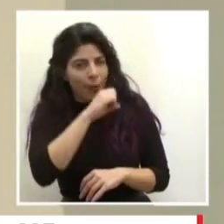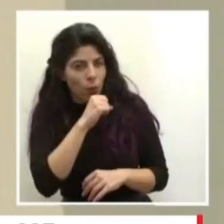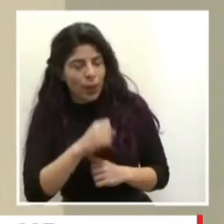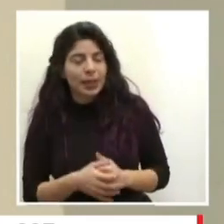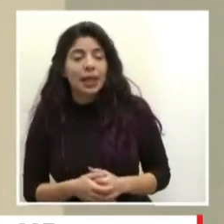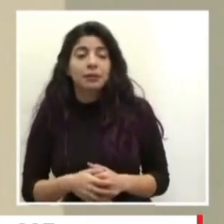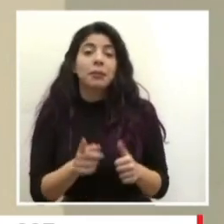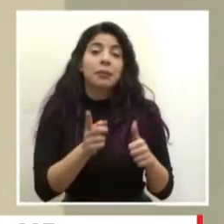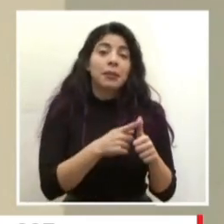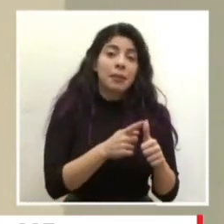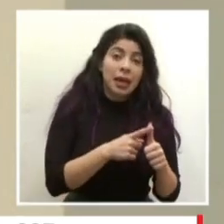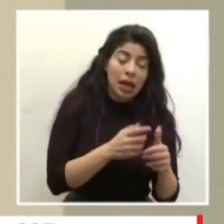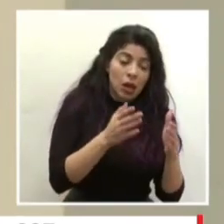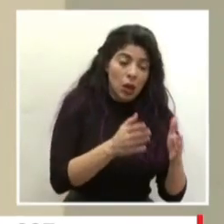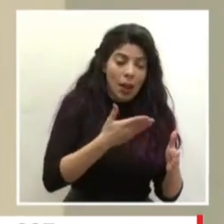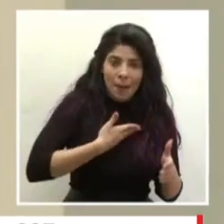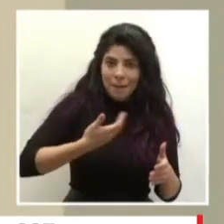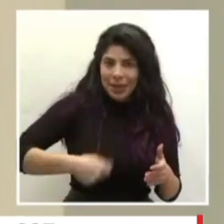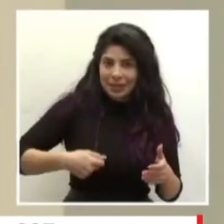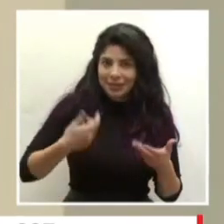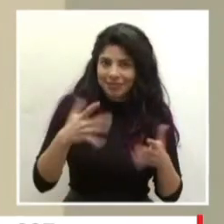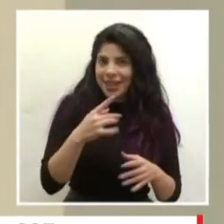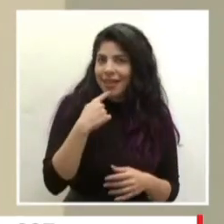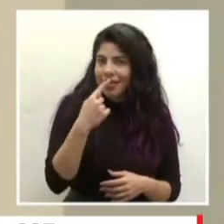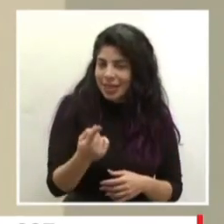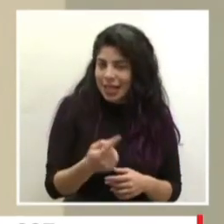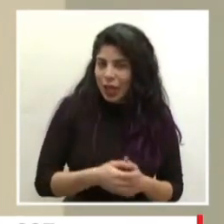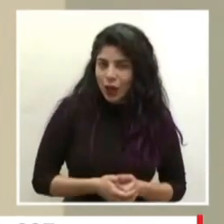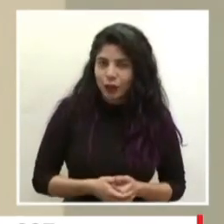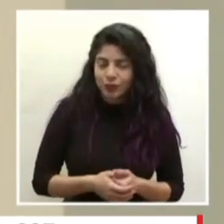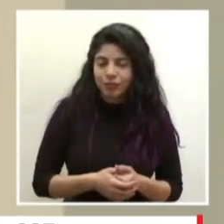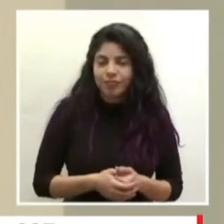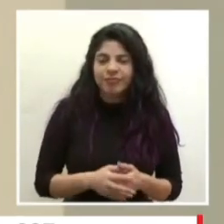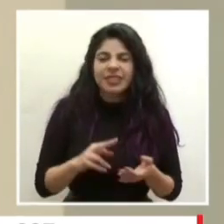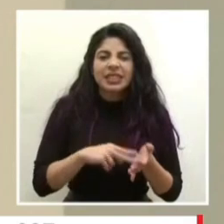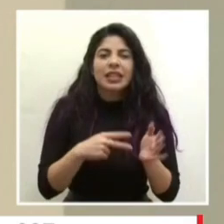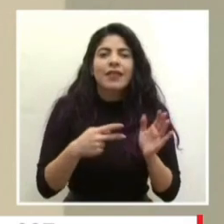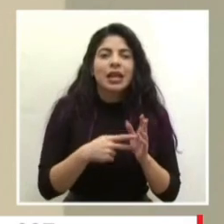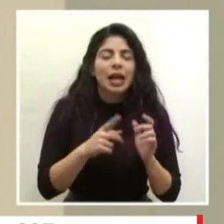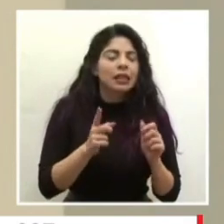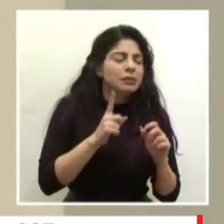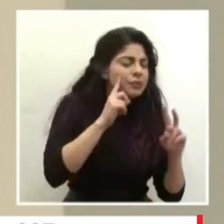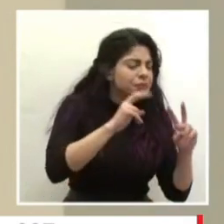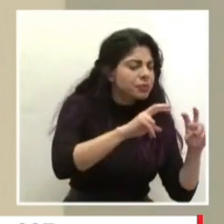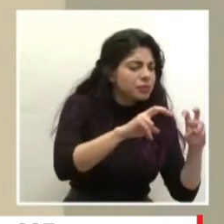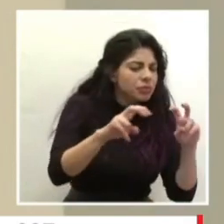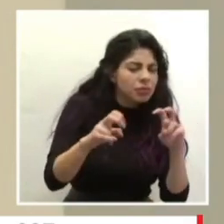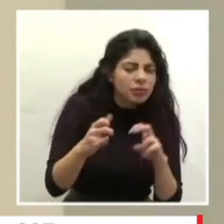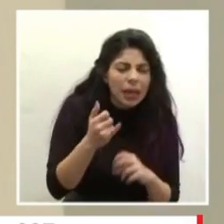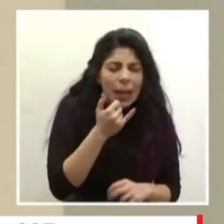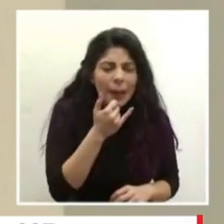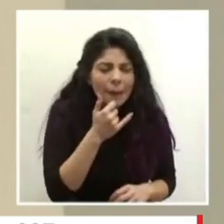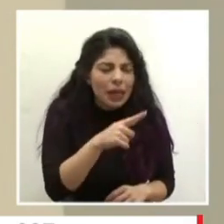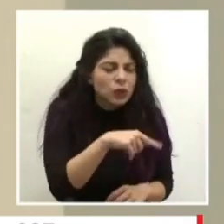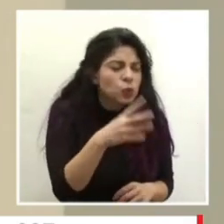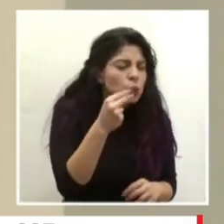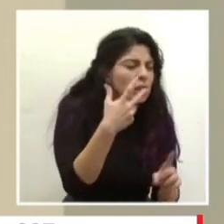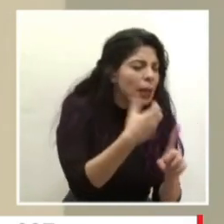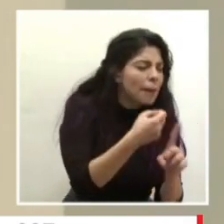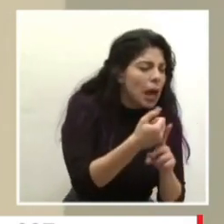Por un lado está lo que el presidente señalaba previamente, que es básicamente hacer una lectura de qué está pasando en términos del nivel de